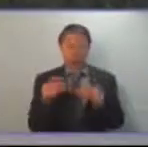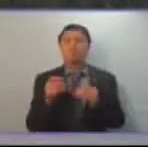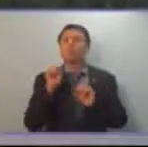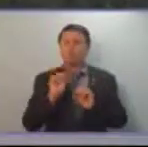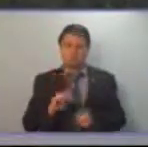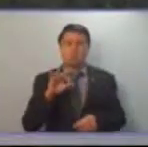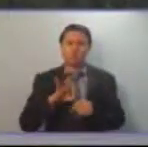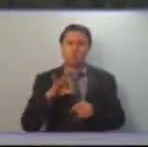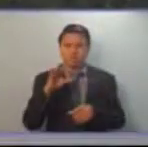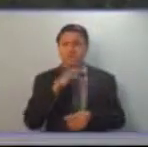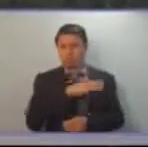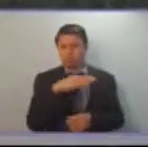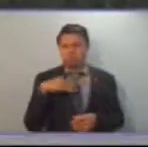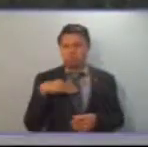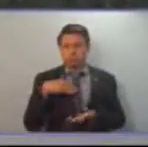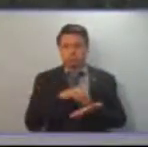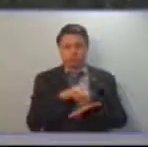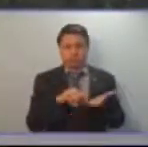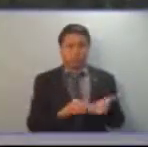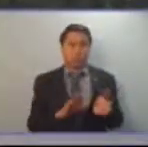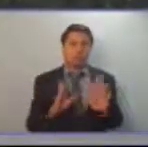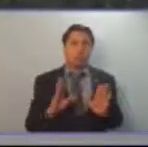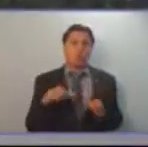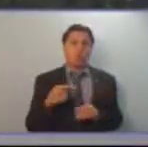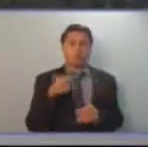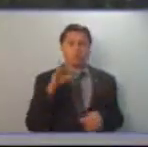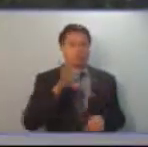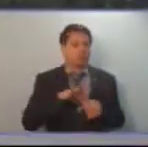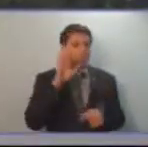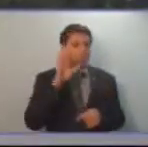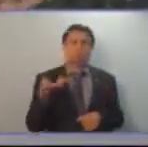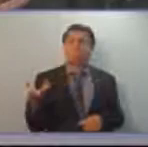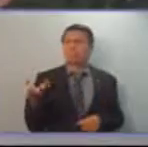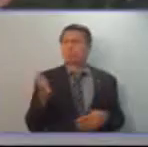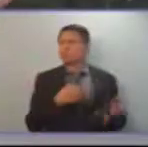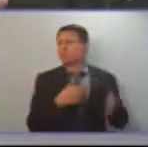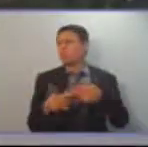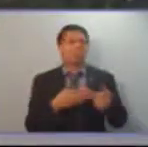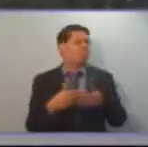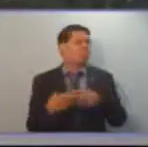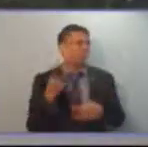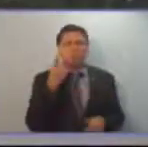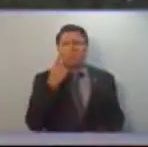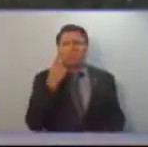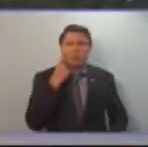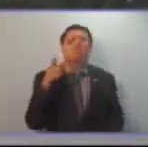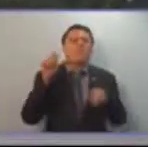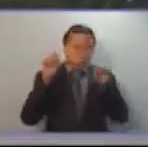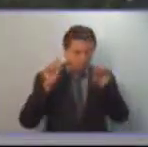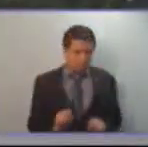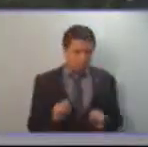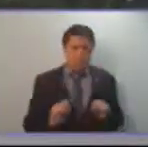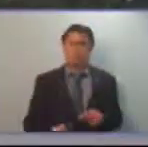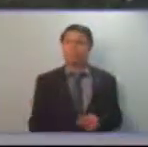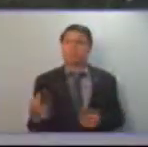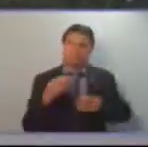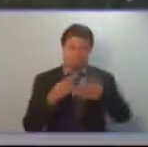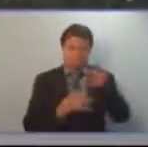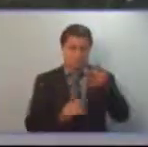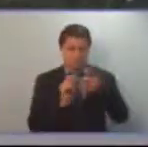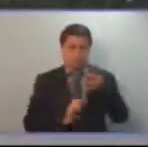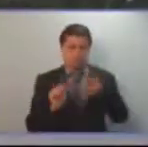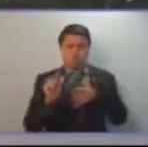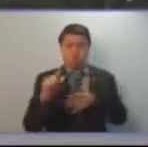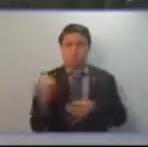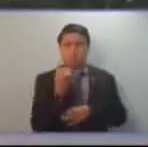pueden votar por el Consejo Municipal. Y cuando sean las elecciones presidenciales, no importará de dónde sean, porque la circunscripción es una